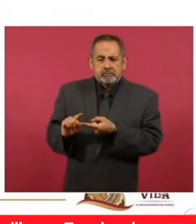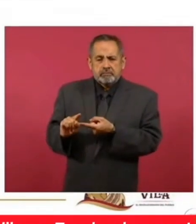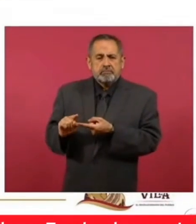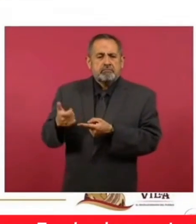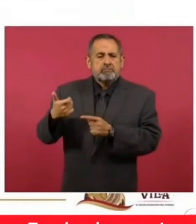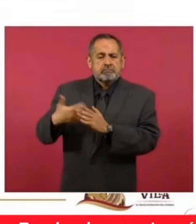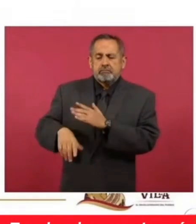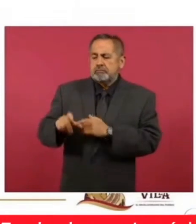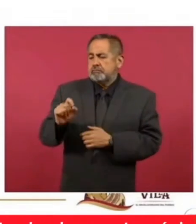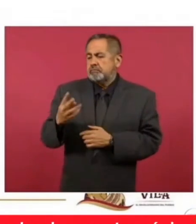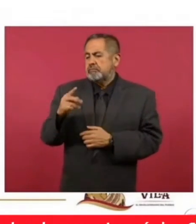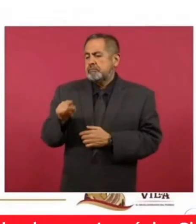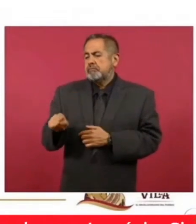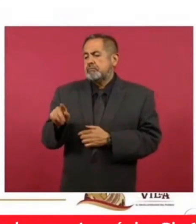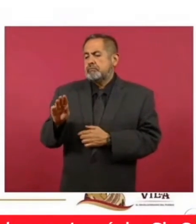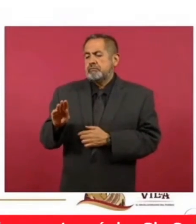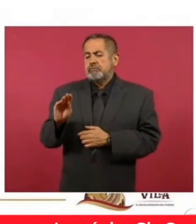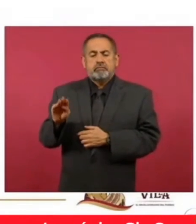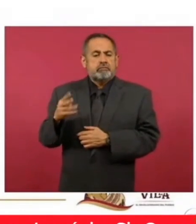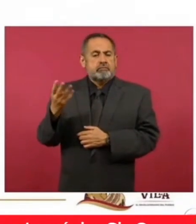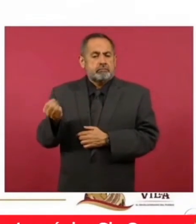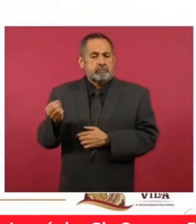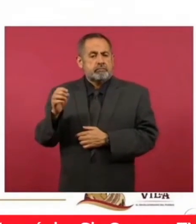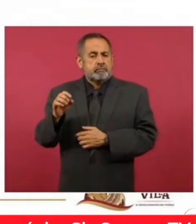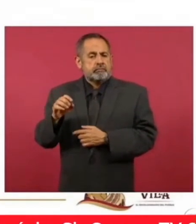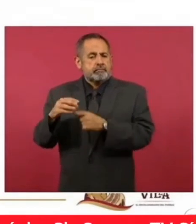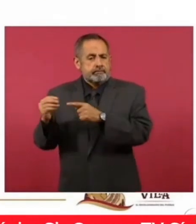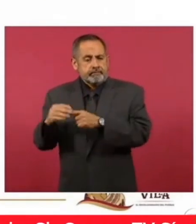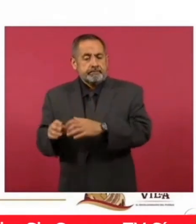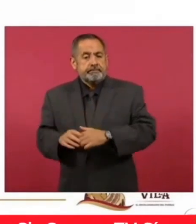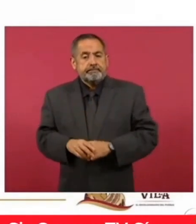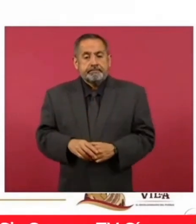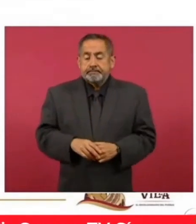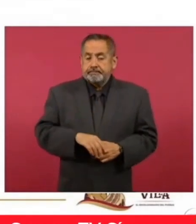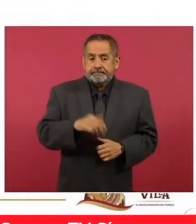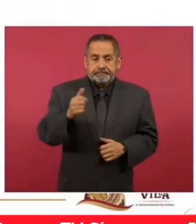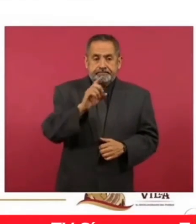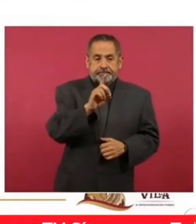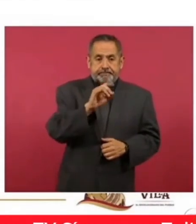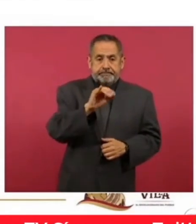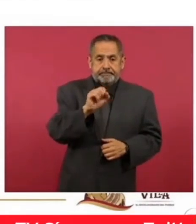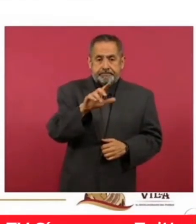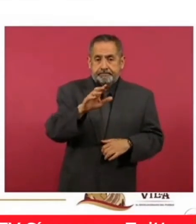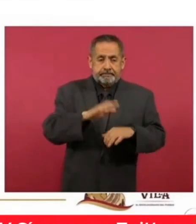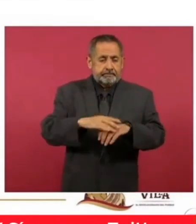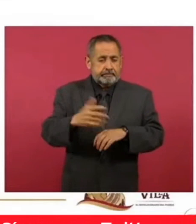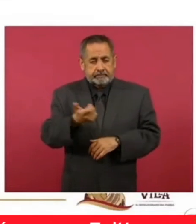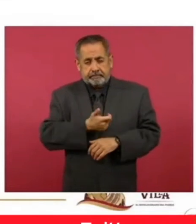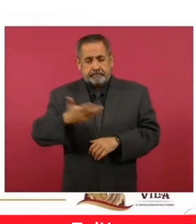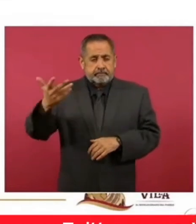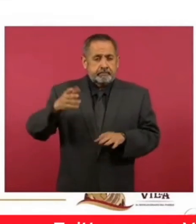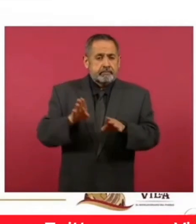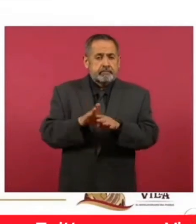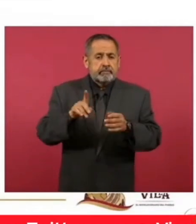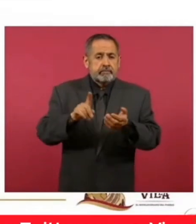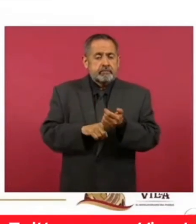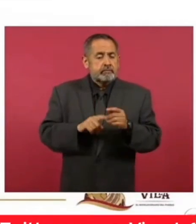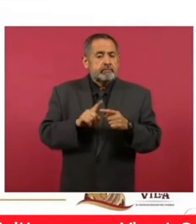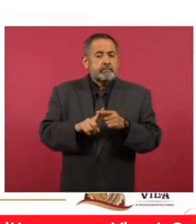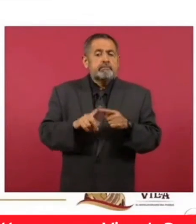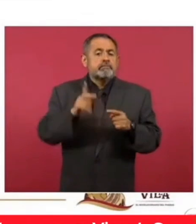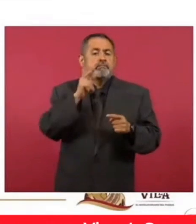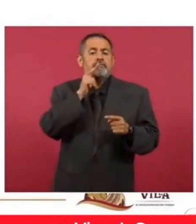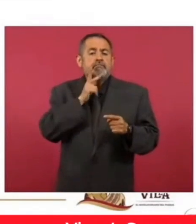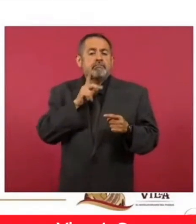más bajo, de 23 pesos con 99 centavos. Para el diésel, el más alto lo encontramos en franquicia